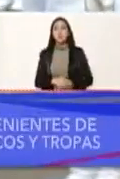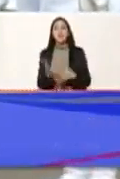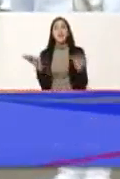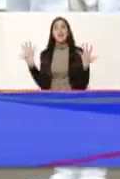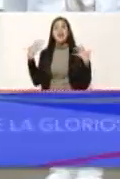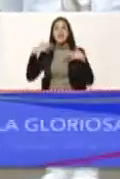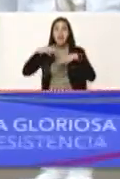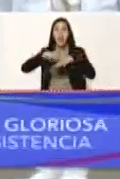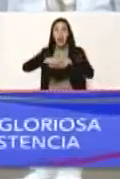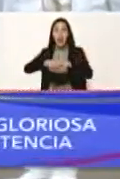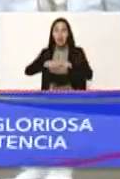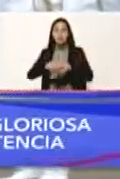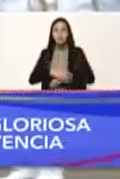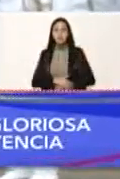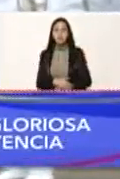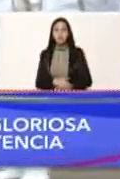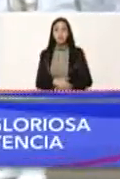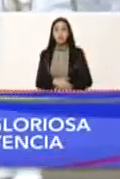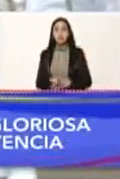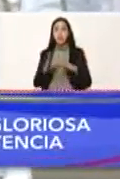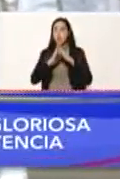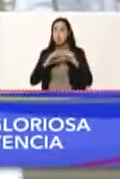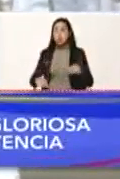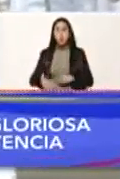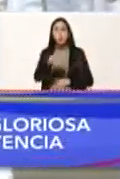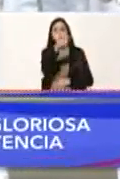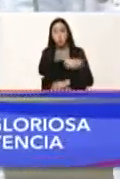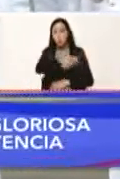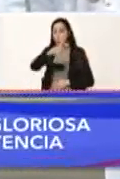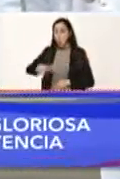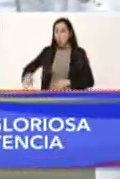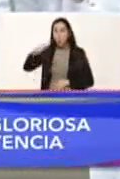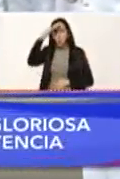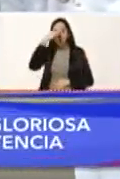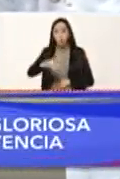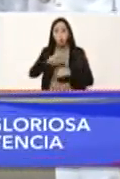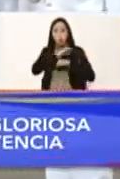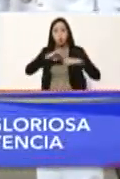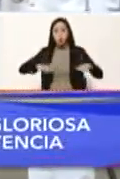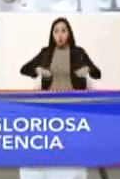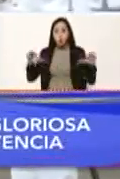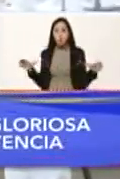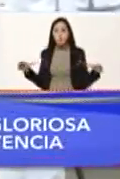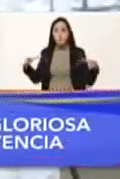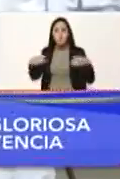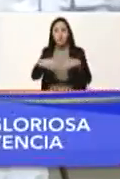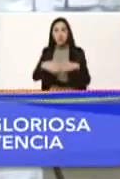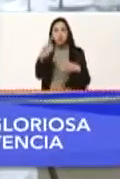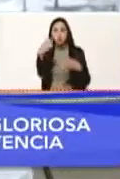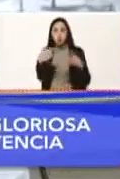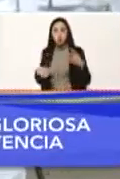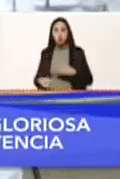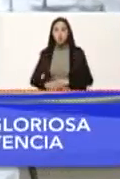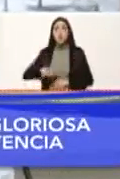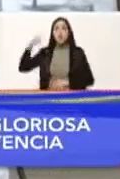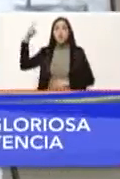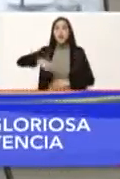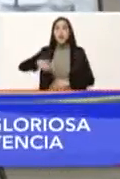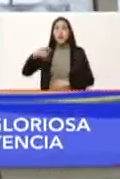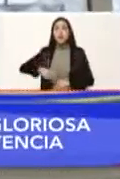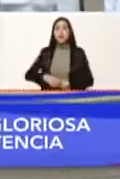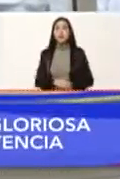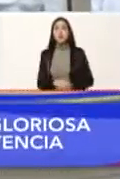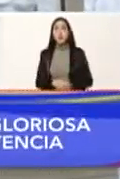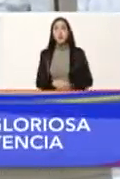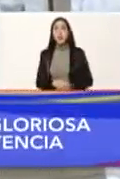integral, de todo el personal de oficiales que necesita nuestra Fuerza